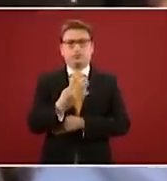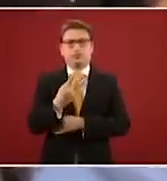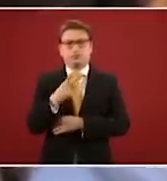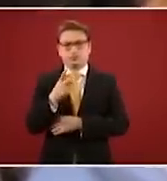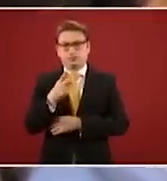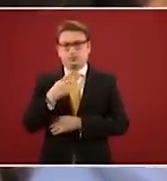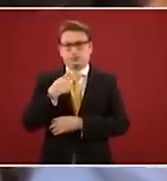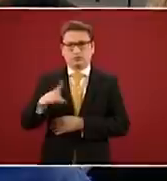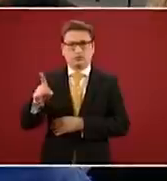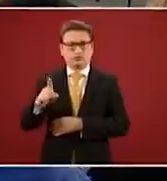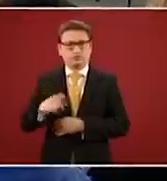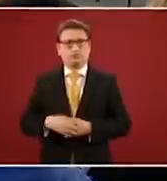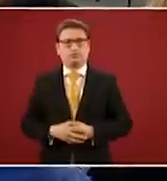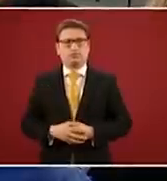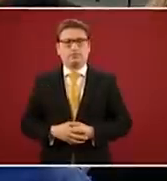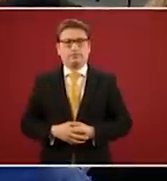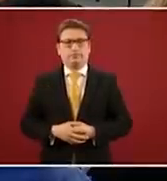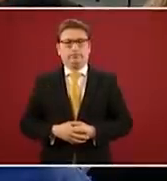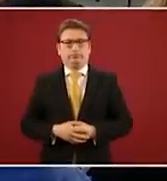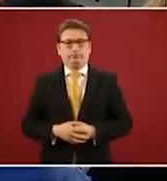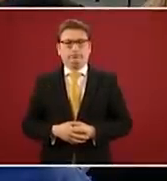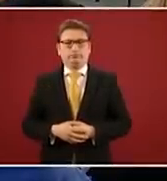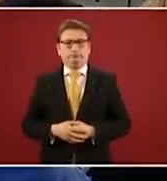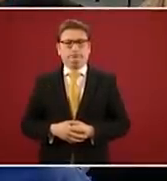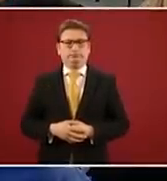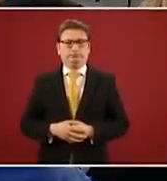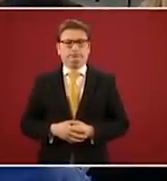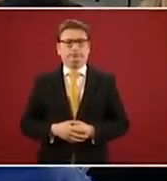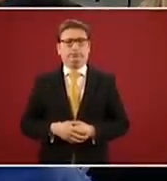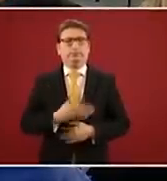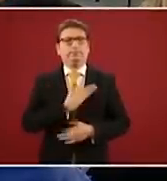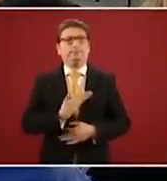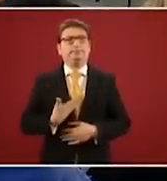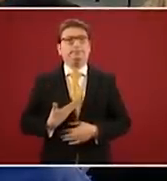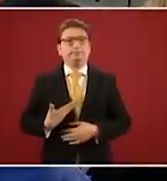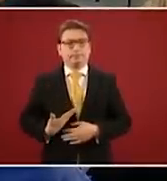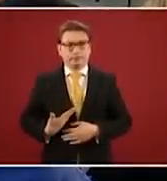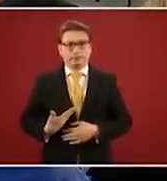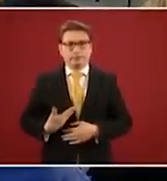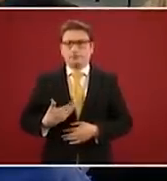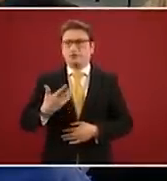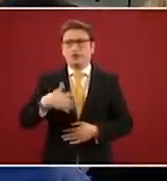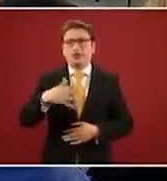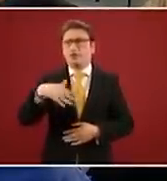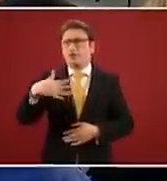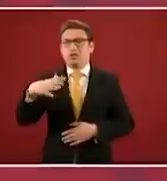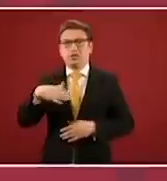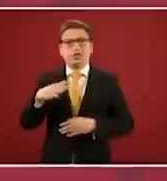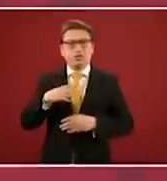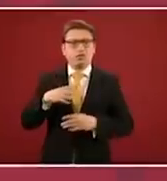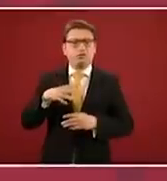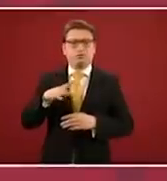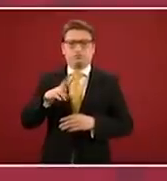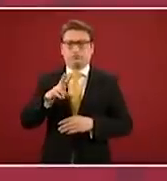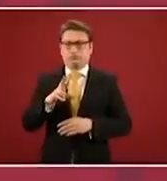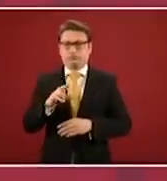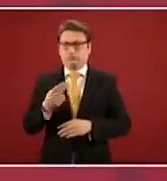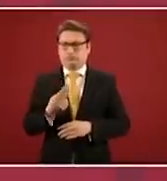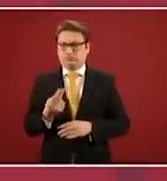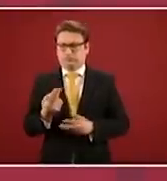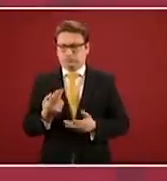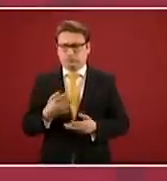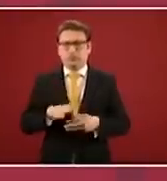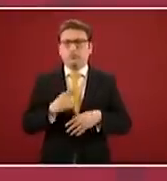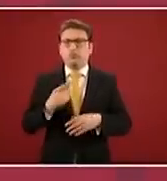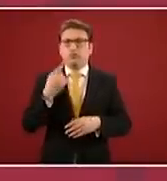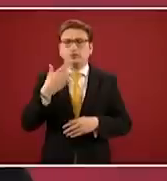diciembre. Sí, el presidente no necesita perseguir a nadie y cuenta con una enorme